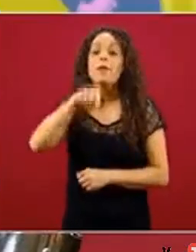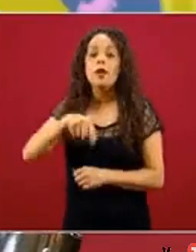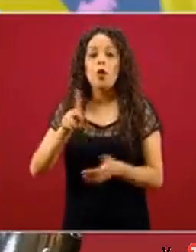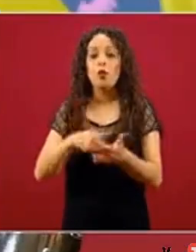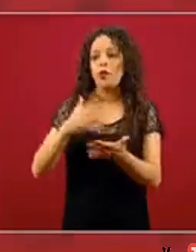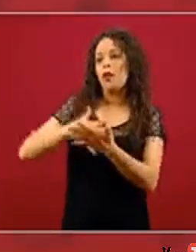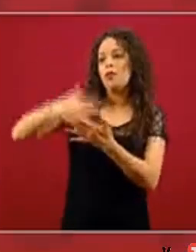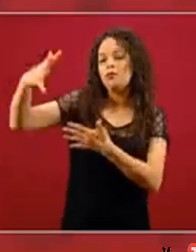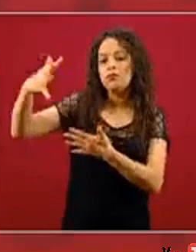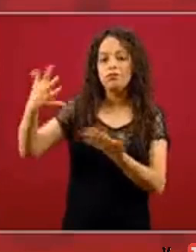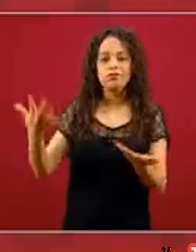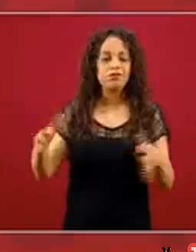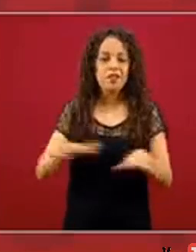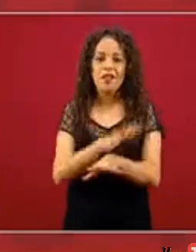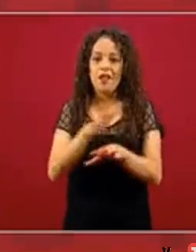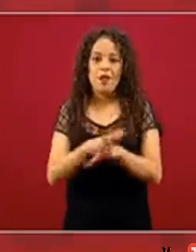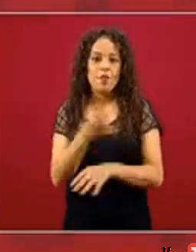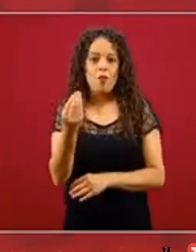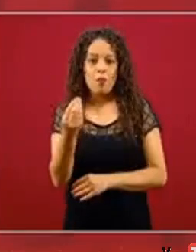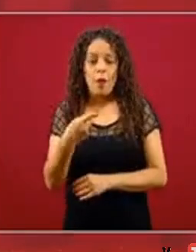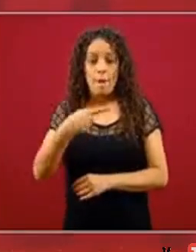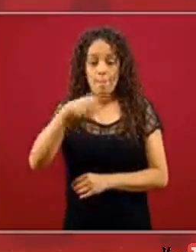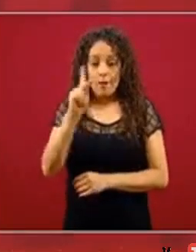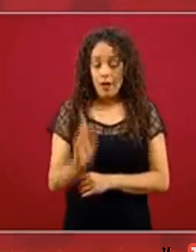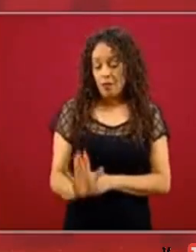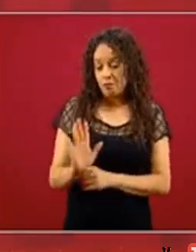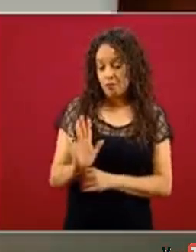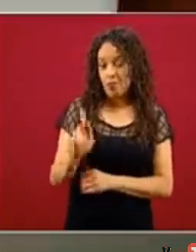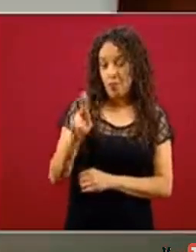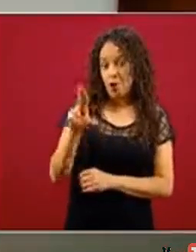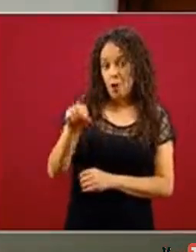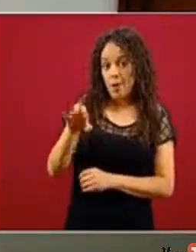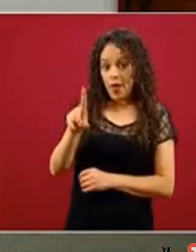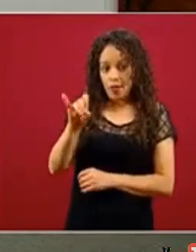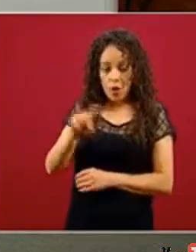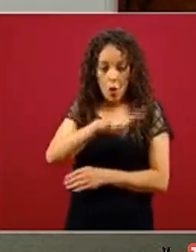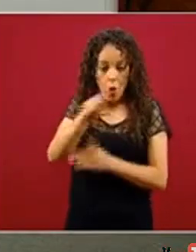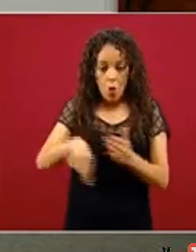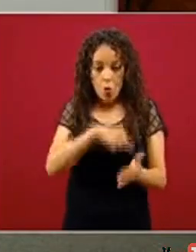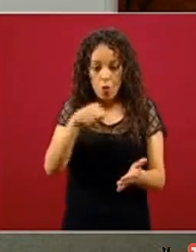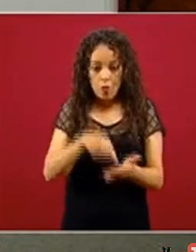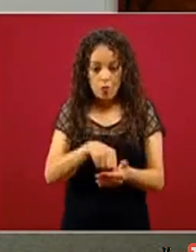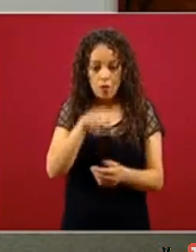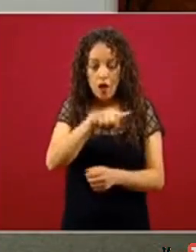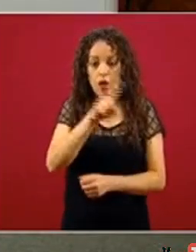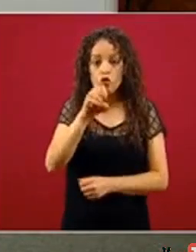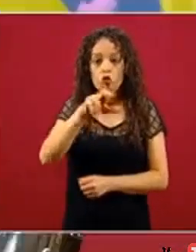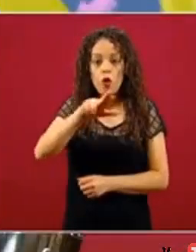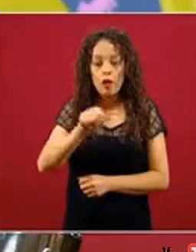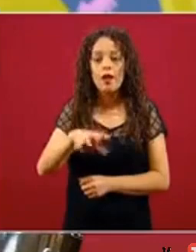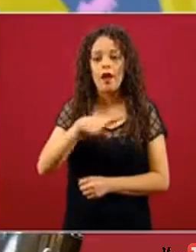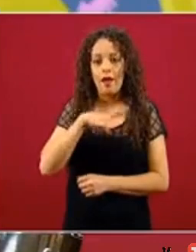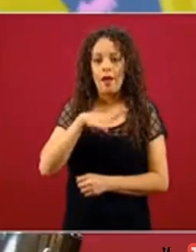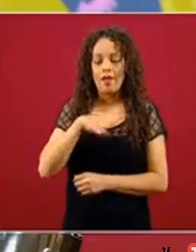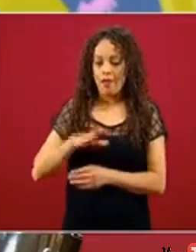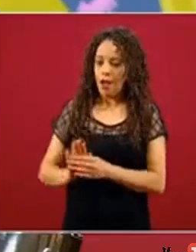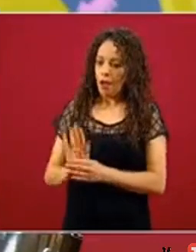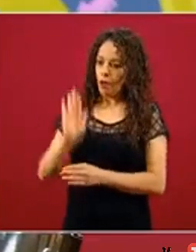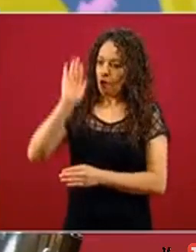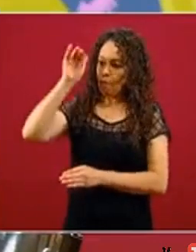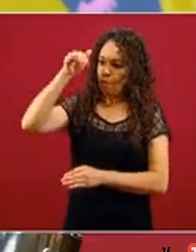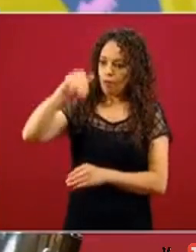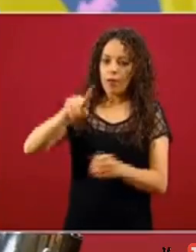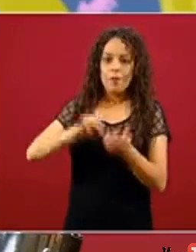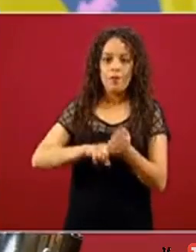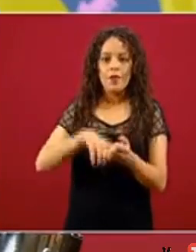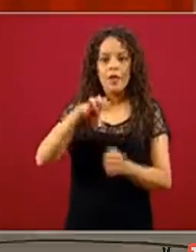pero en promedio hay una zona en donde ya la curva entra en una estabilidad. Lo acabamos de ver cuando hablé de